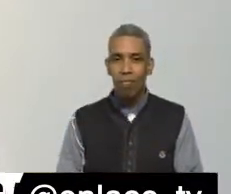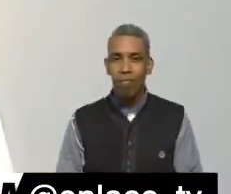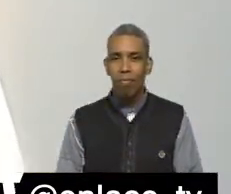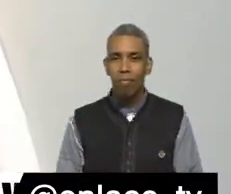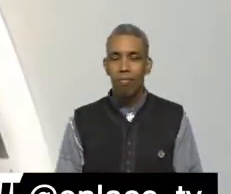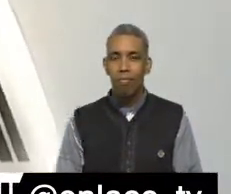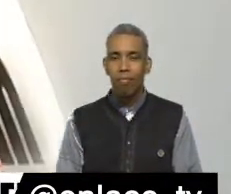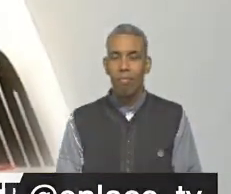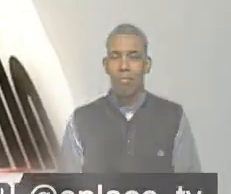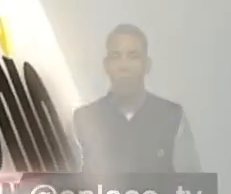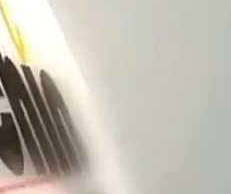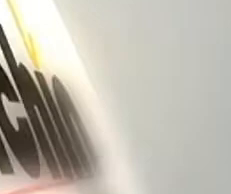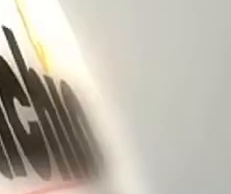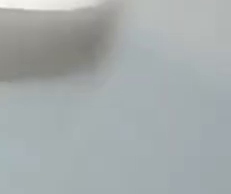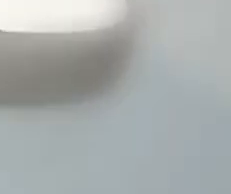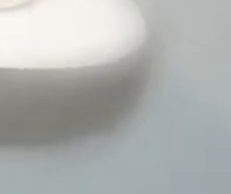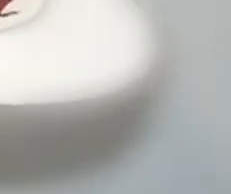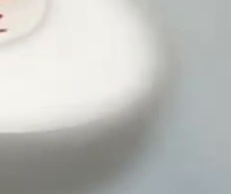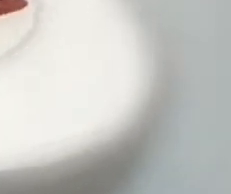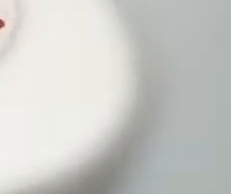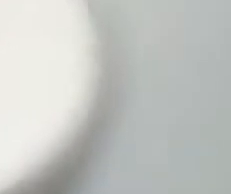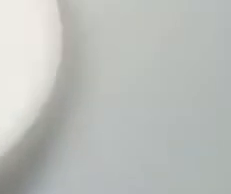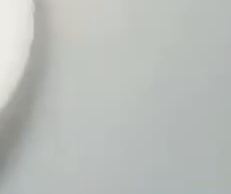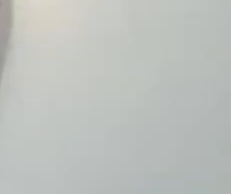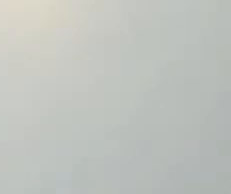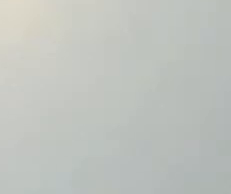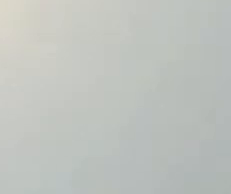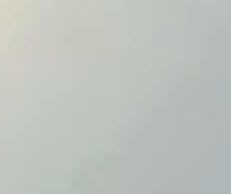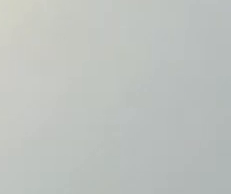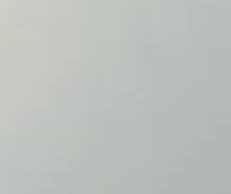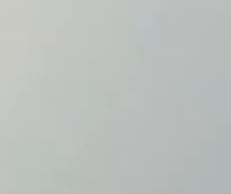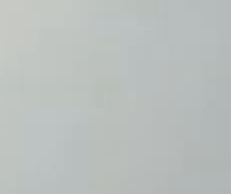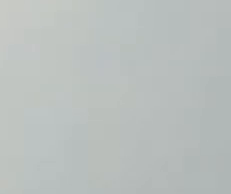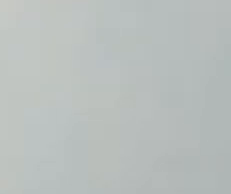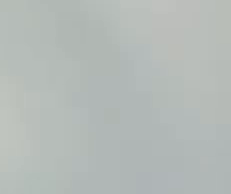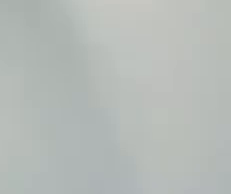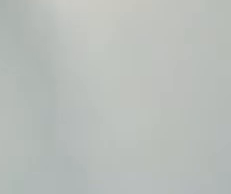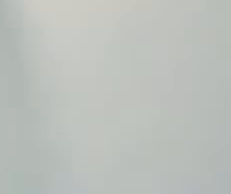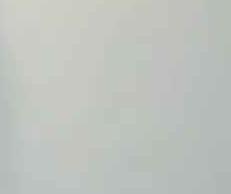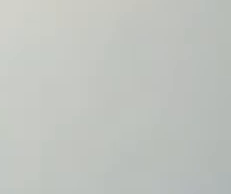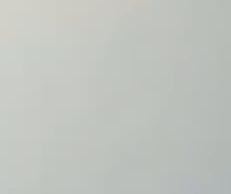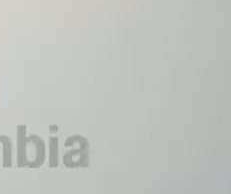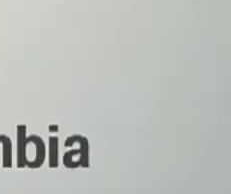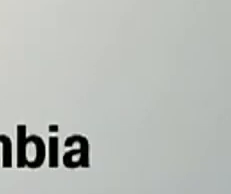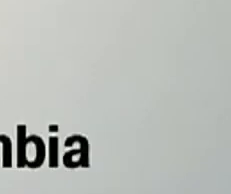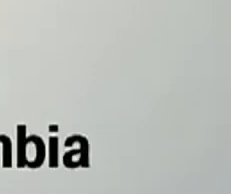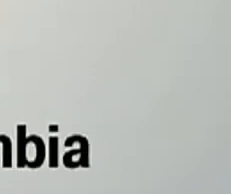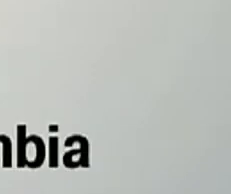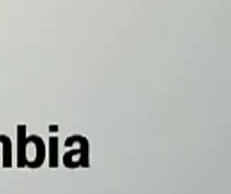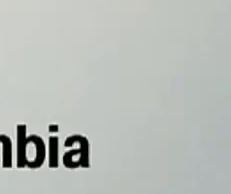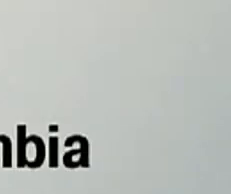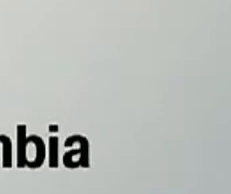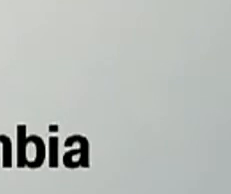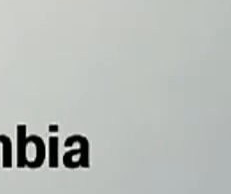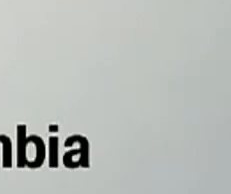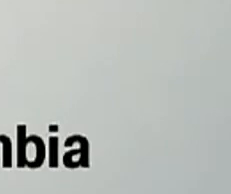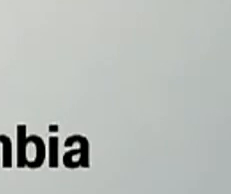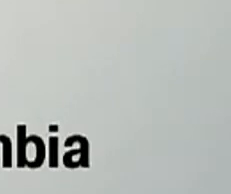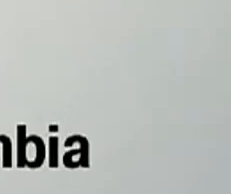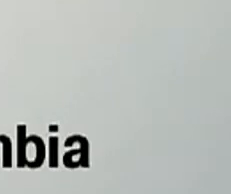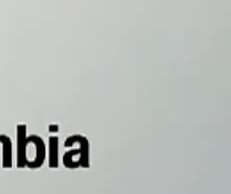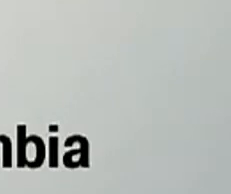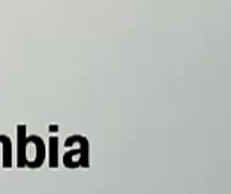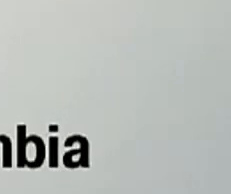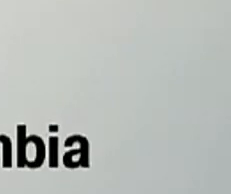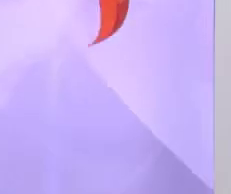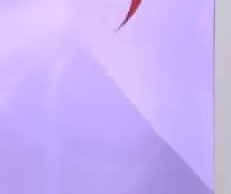Hasta aquí los deportes, con el patrocinio de Restaurante El Machín Gourmet, ahora en su nueva sede en el barrio Colombia.